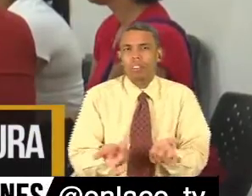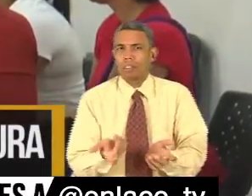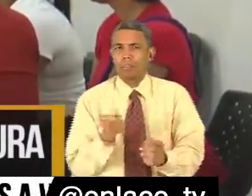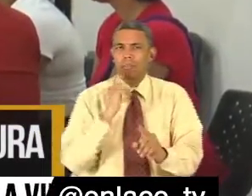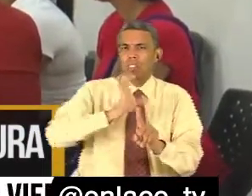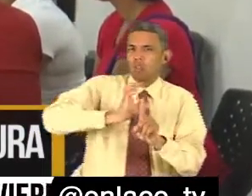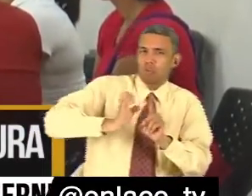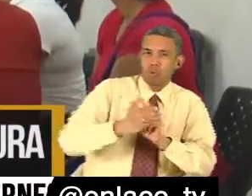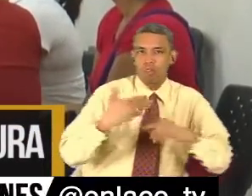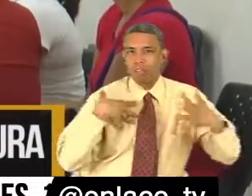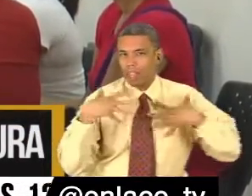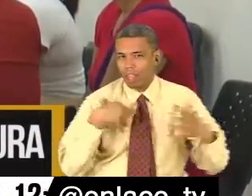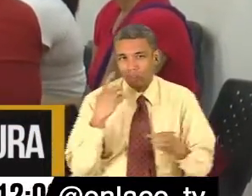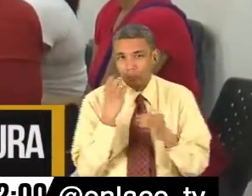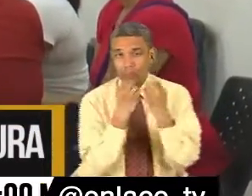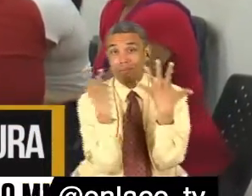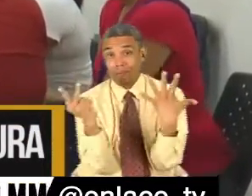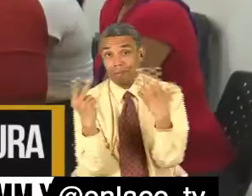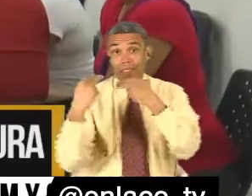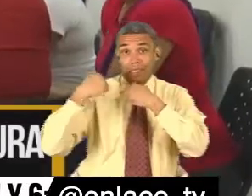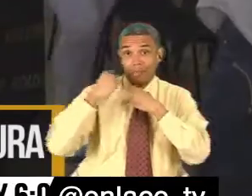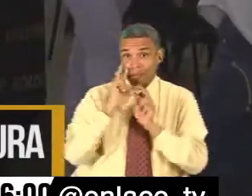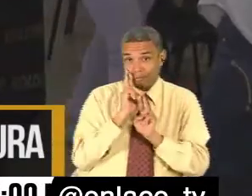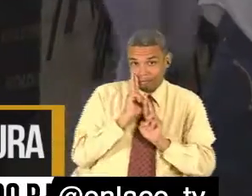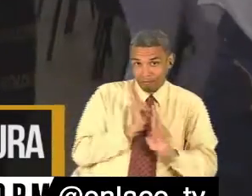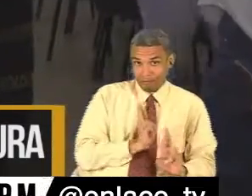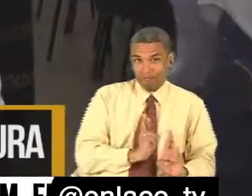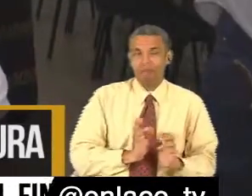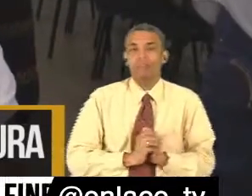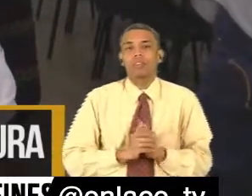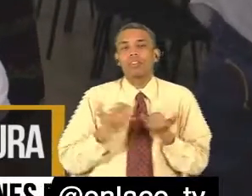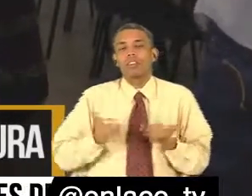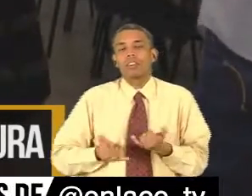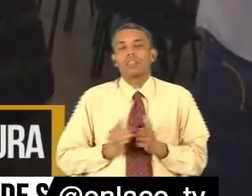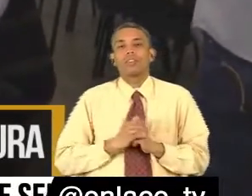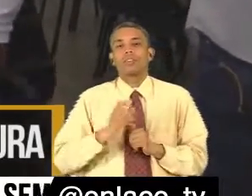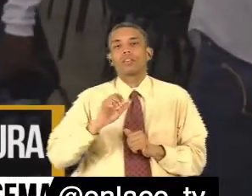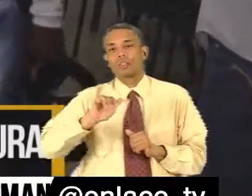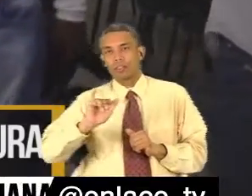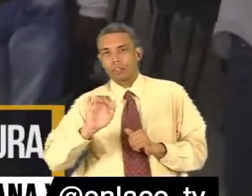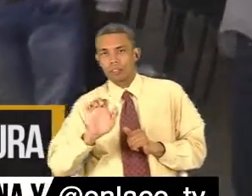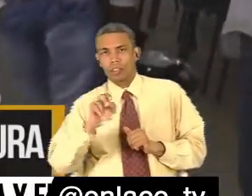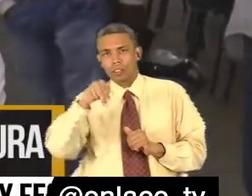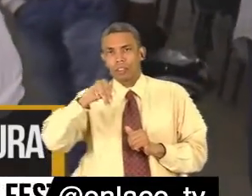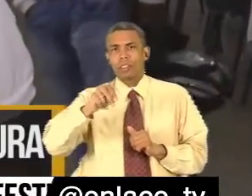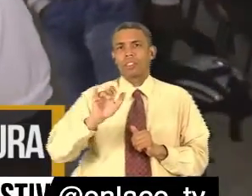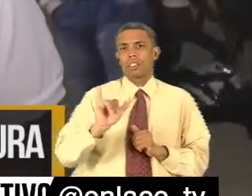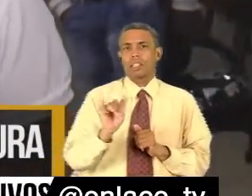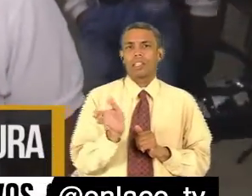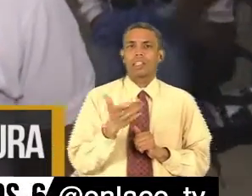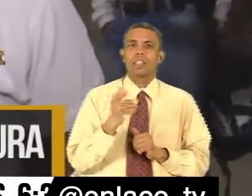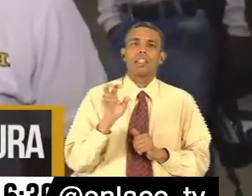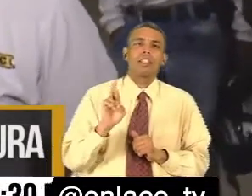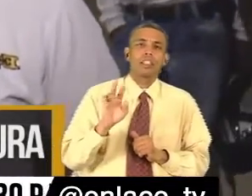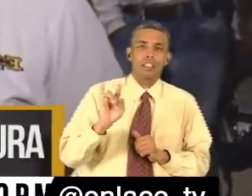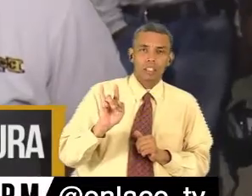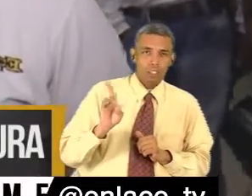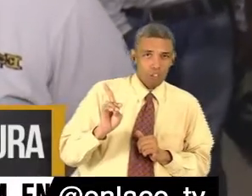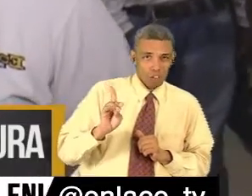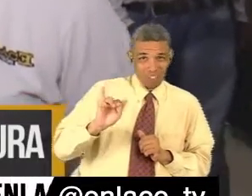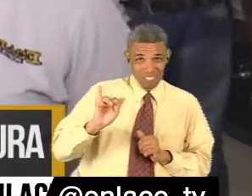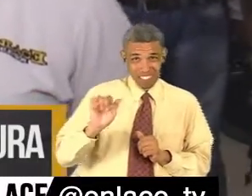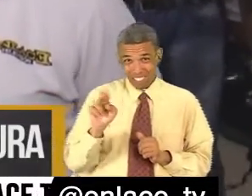y teatro. Se encuentra a mi lado la Secretaría de Desarrollo Económico y Social, Jenny Ruiz Díaz, para que nos entregue un balance general de esta jornada electoral que se